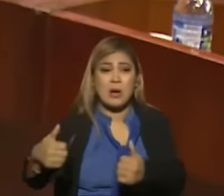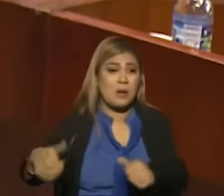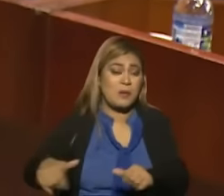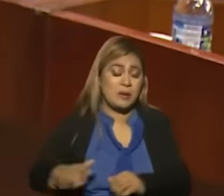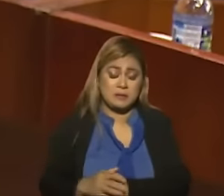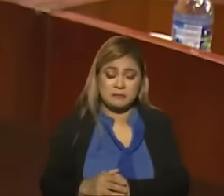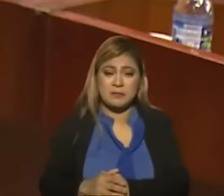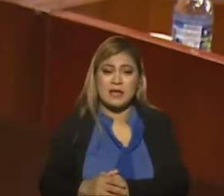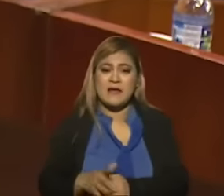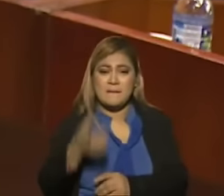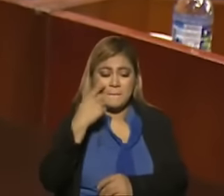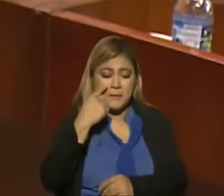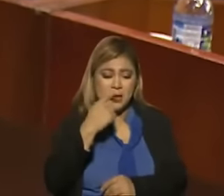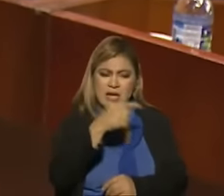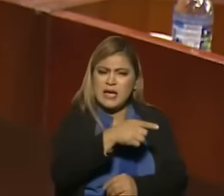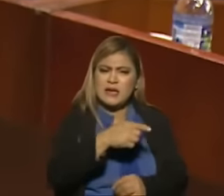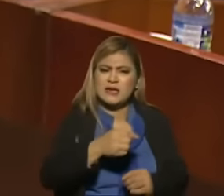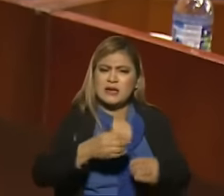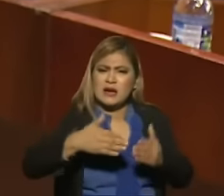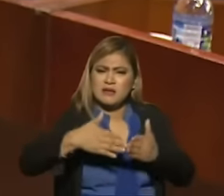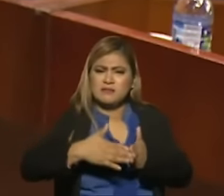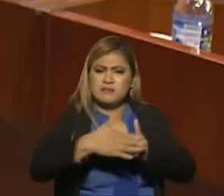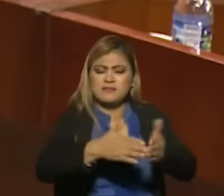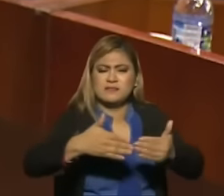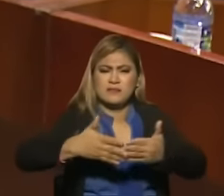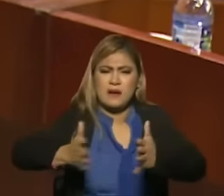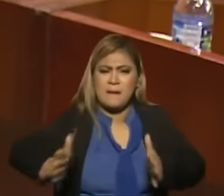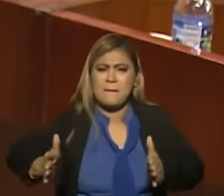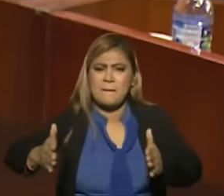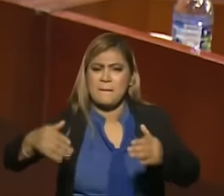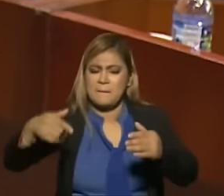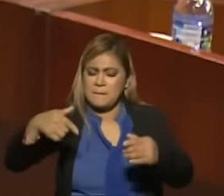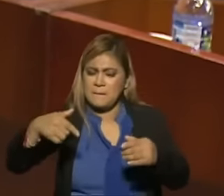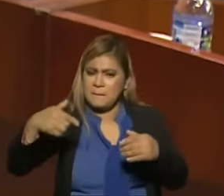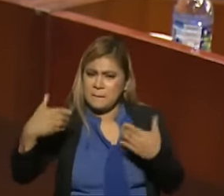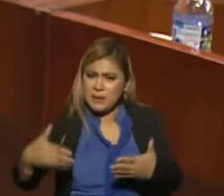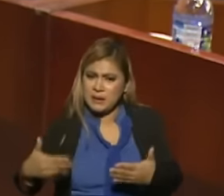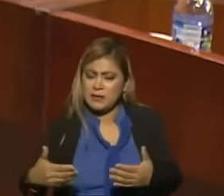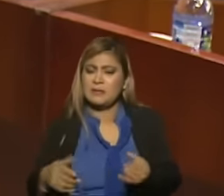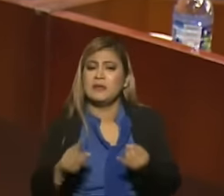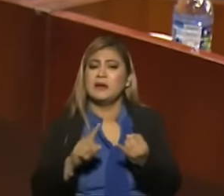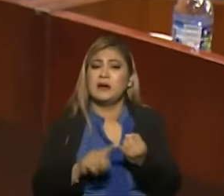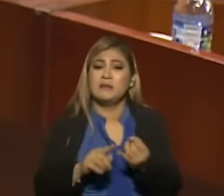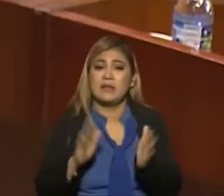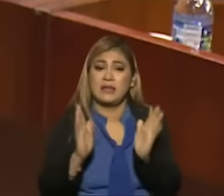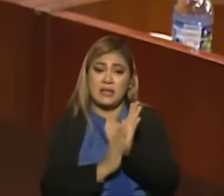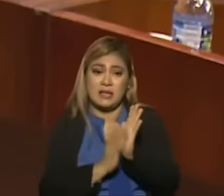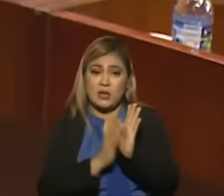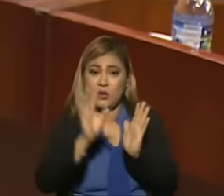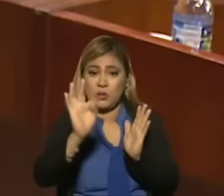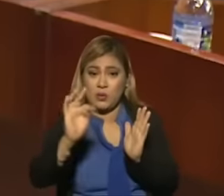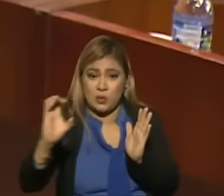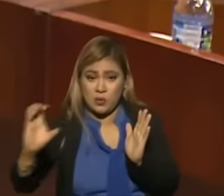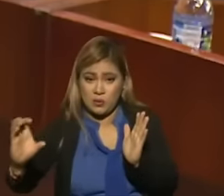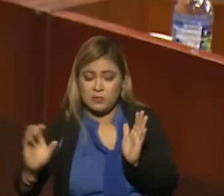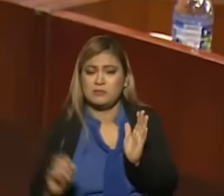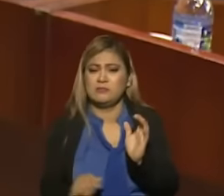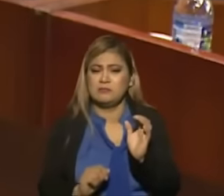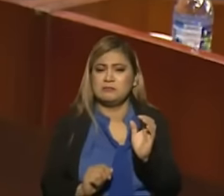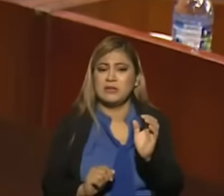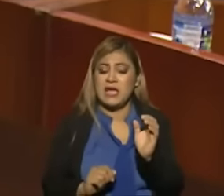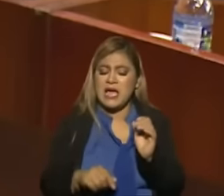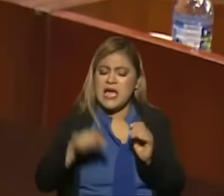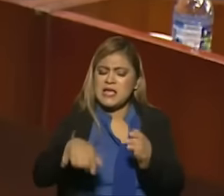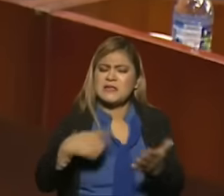ampliación del canal y con los tratados Torrijos-Carter. Y esas son las únicas realidades de este